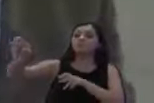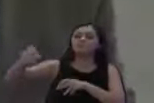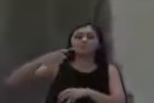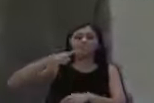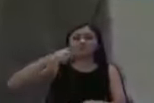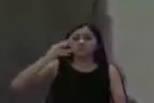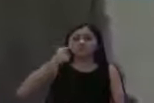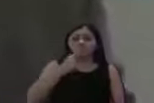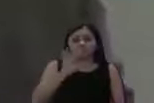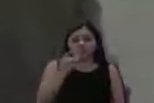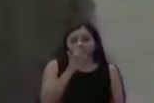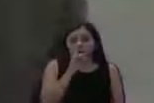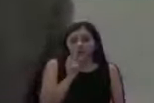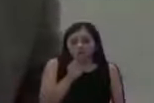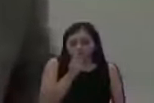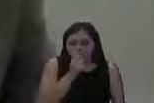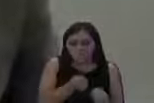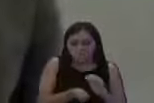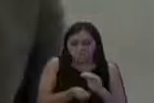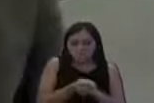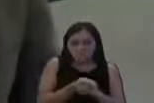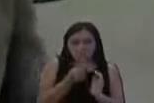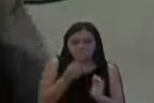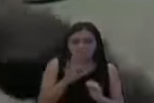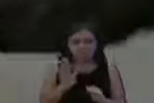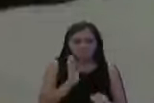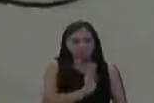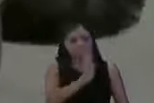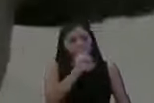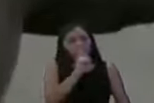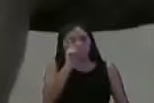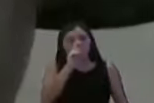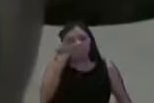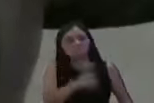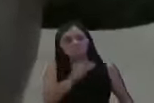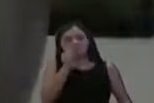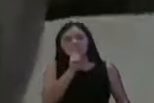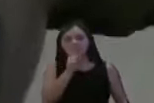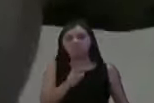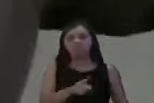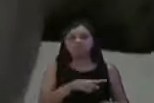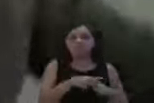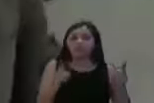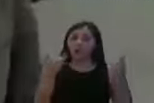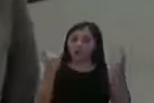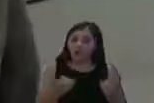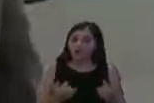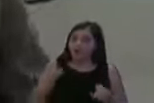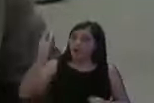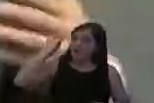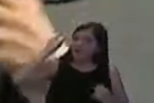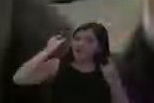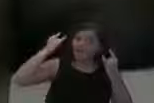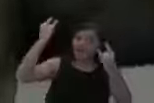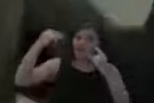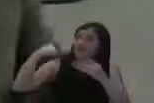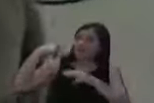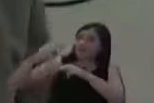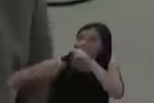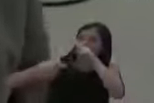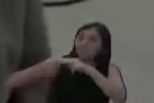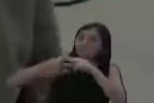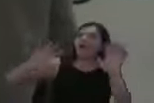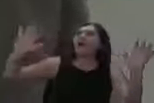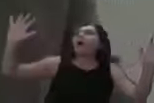salían de luto verdad Ahora que se les ha propuesto que paguen los más ricos que reciben herencia ahí sí salen